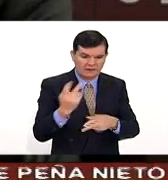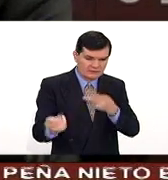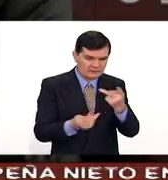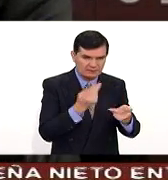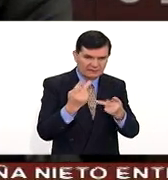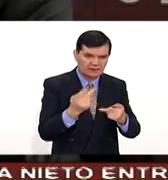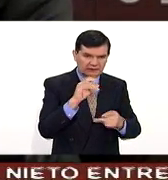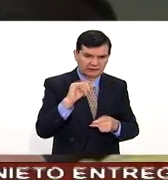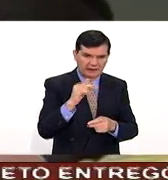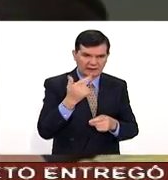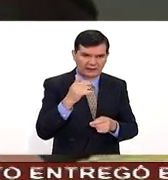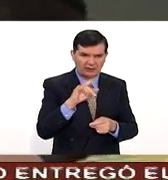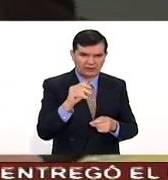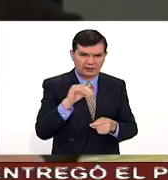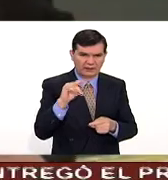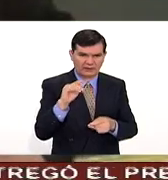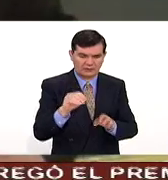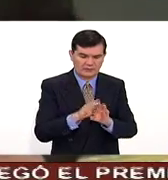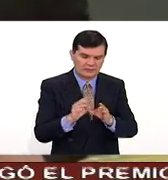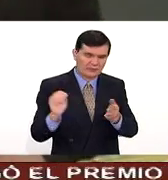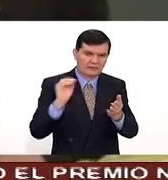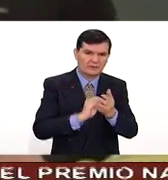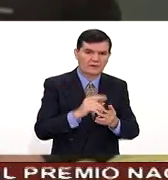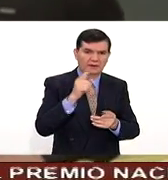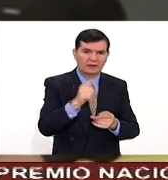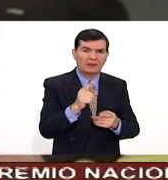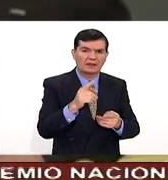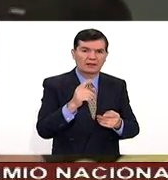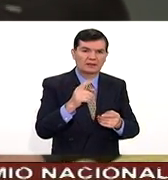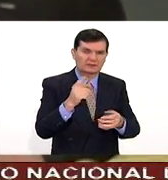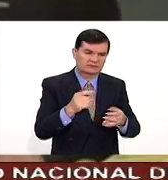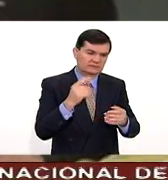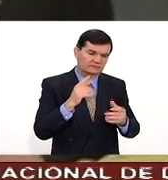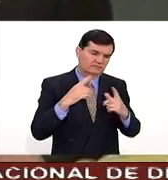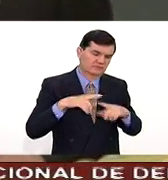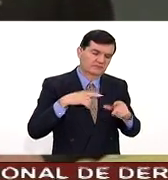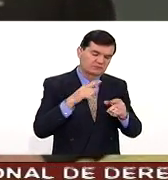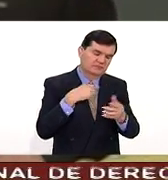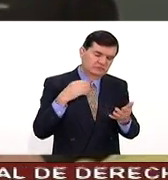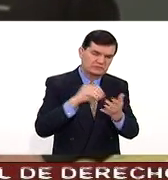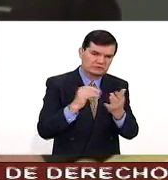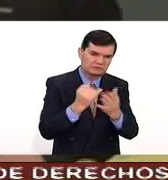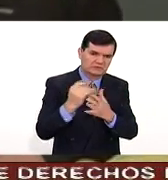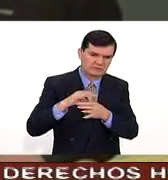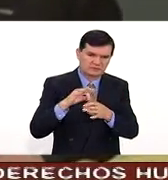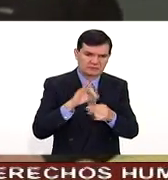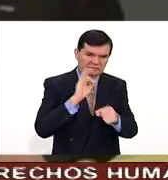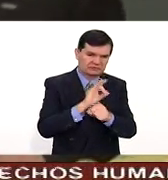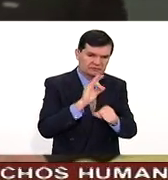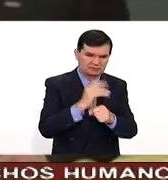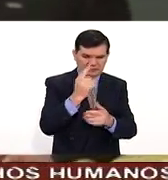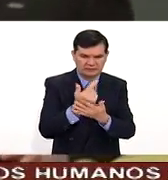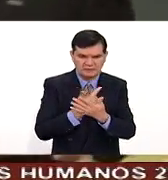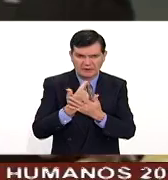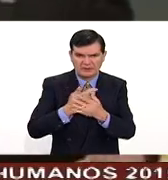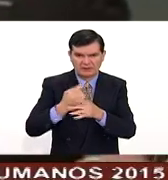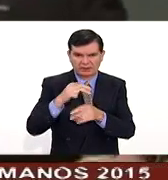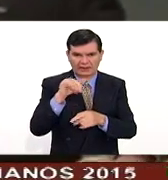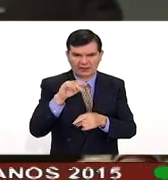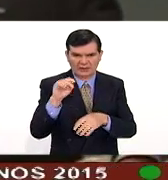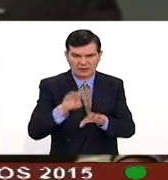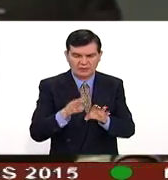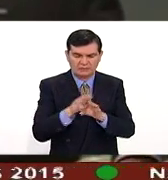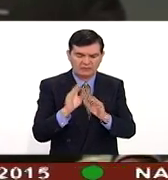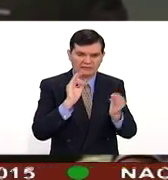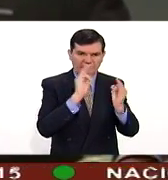a Santiago Nieto afectan el desempeño de la Fiscalía. Agrupaciones de observación electoral también dieron su apoyo a la gestión y desempeño de Nieto